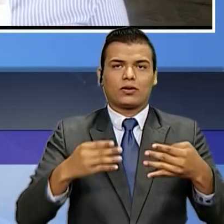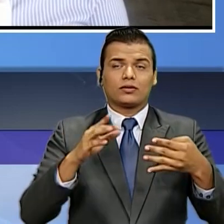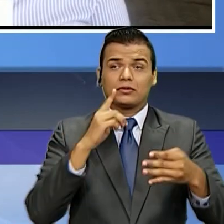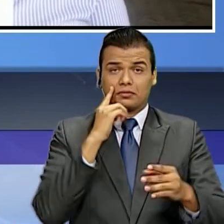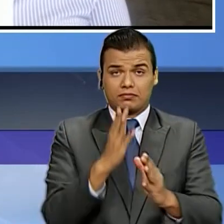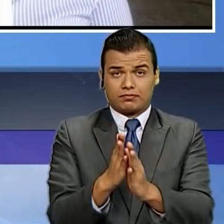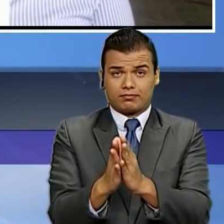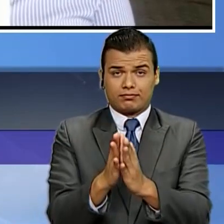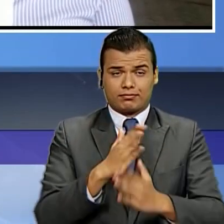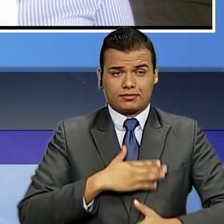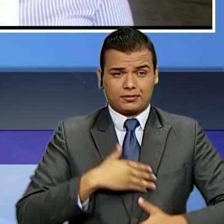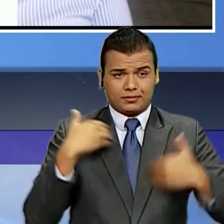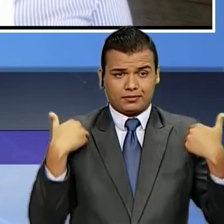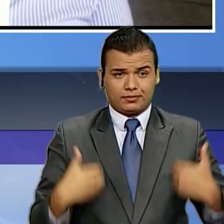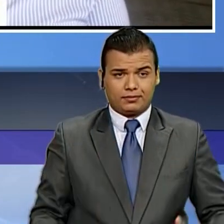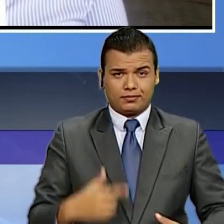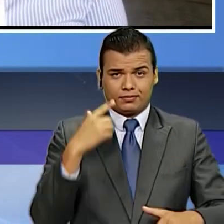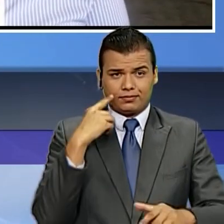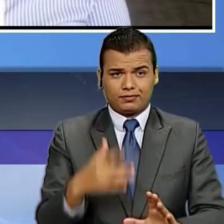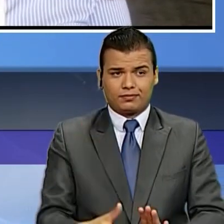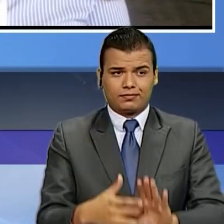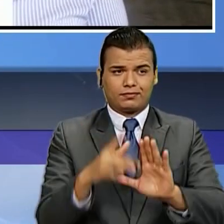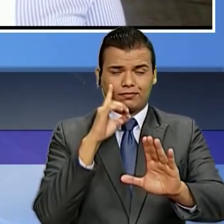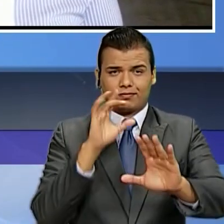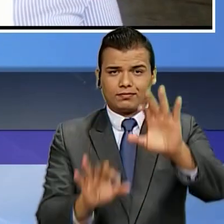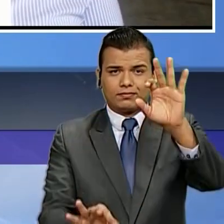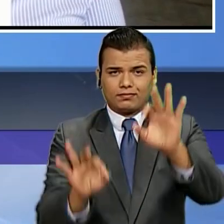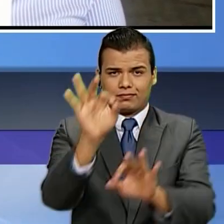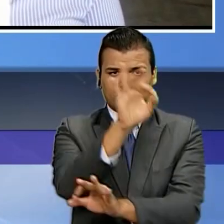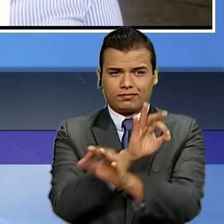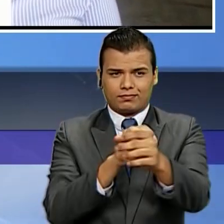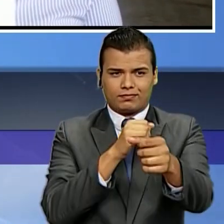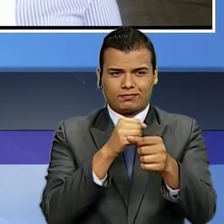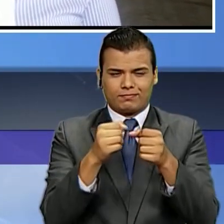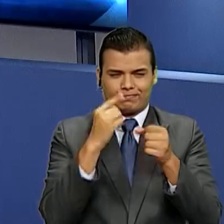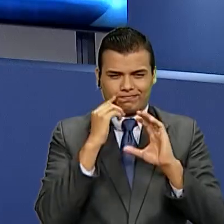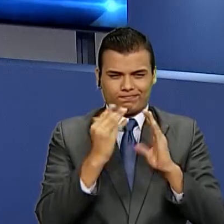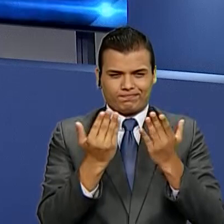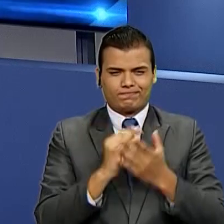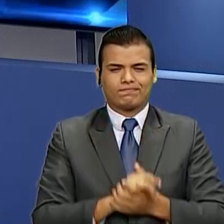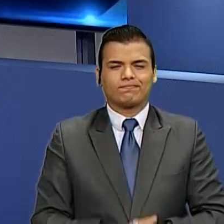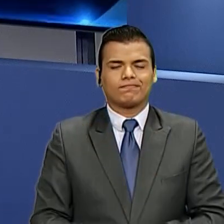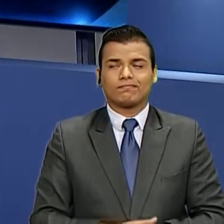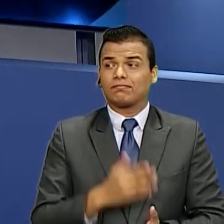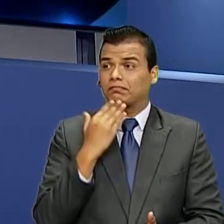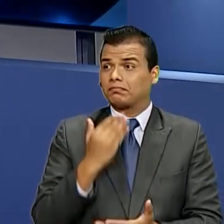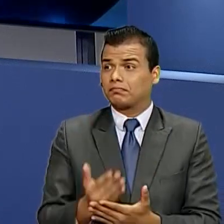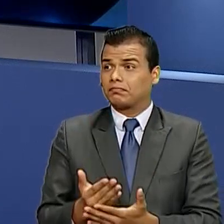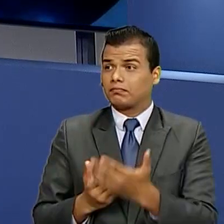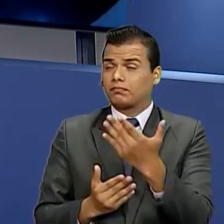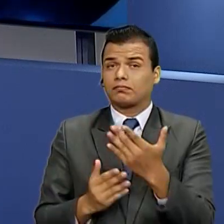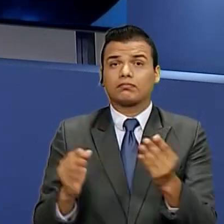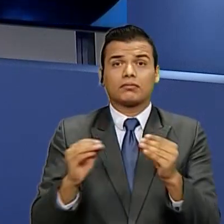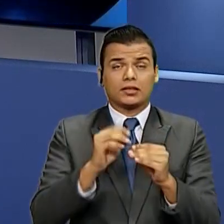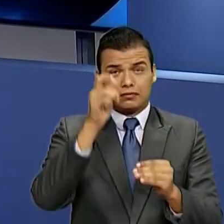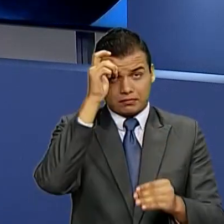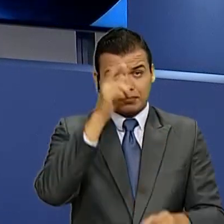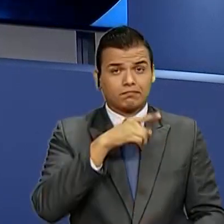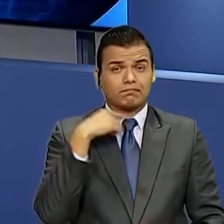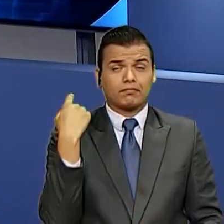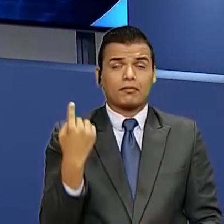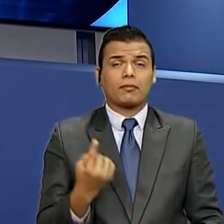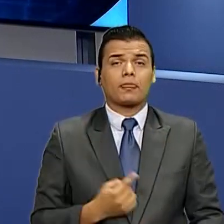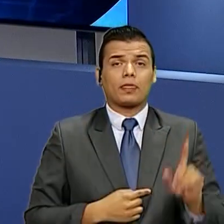información desde el estadio del Deportivo Cali. Mónica Santa Cruz, Telepacífico Noticias. Muy bien, Mónica. Y el América perdió 1-0